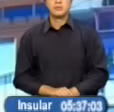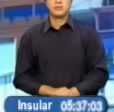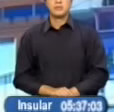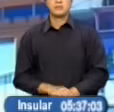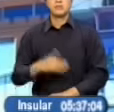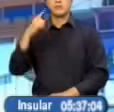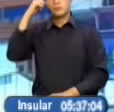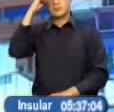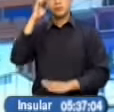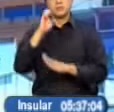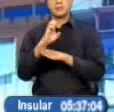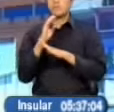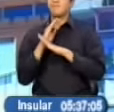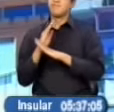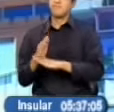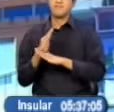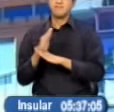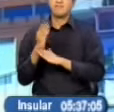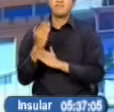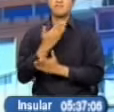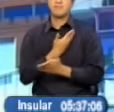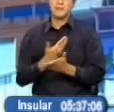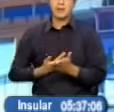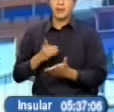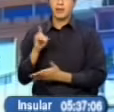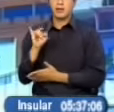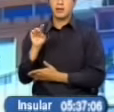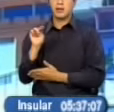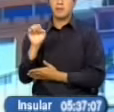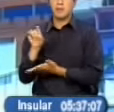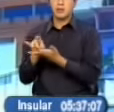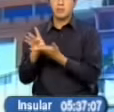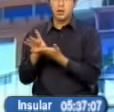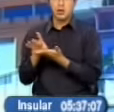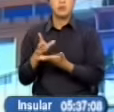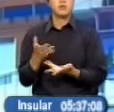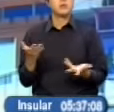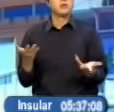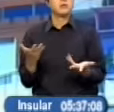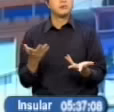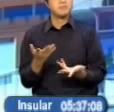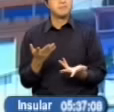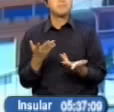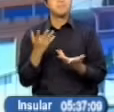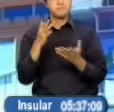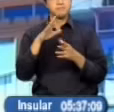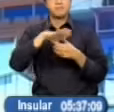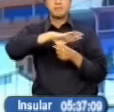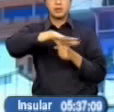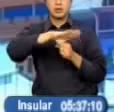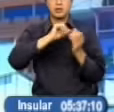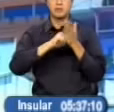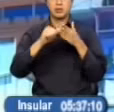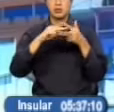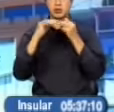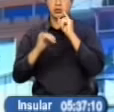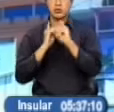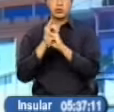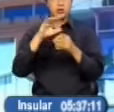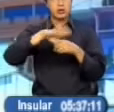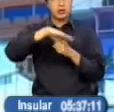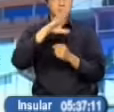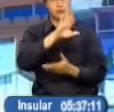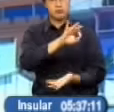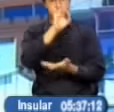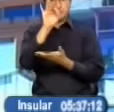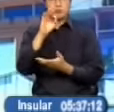el gobierno ecuatoriano rechazó la destitución de la mandataria de brasil dilma rousseff la cancillería llamó a consultas al jefe de la misión diplomática en ese